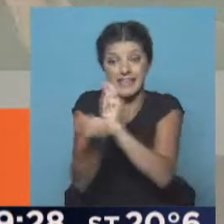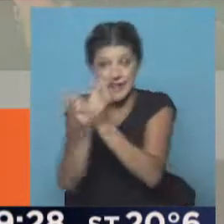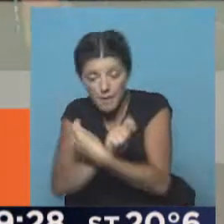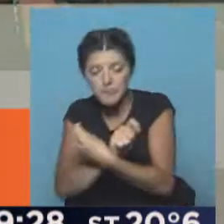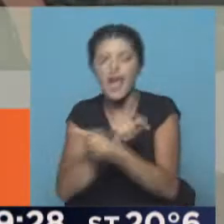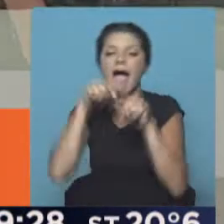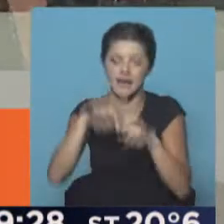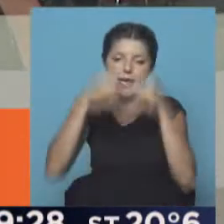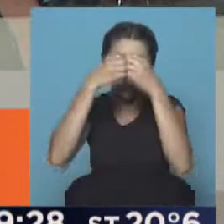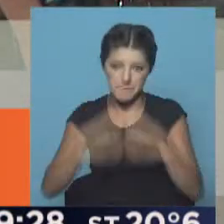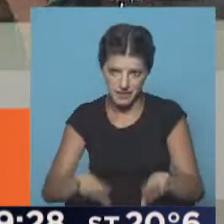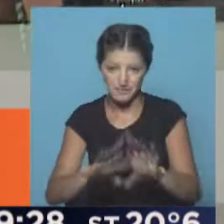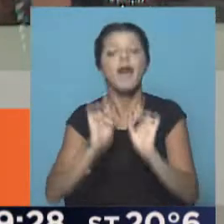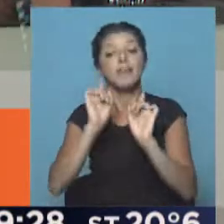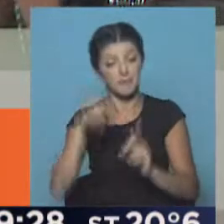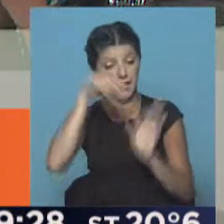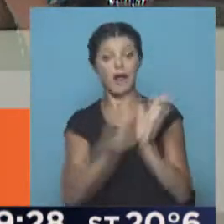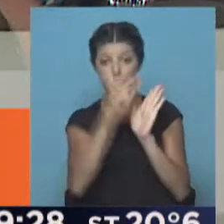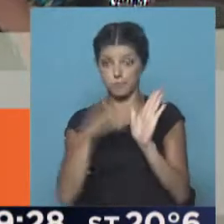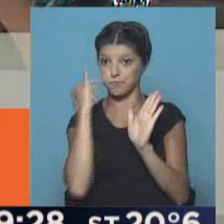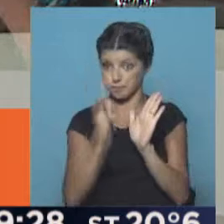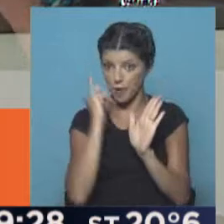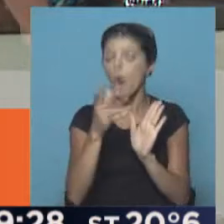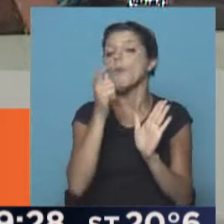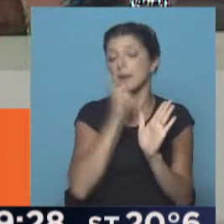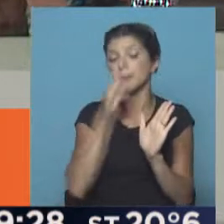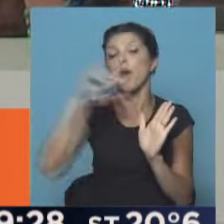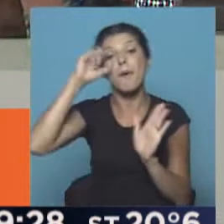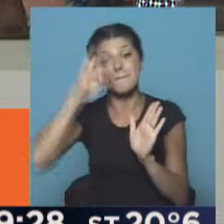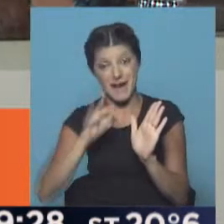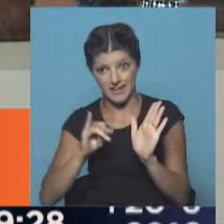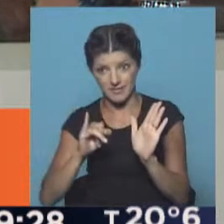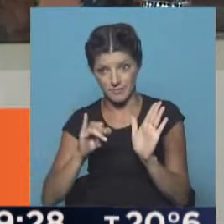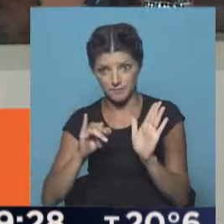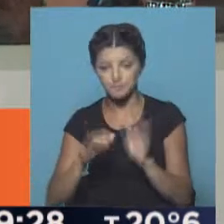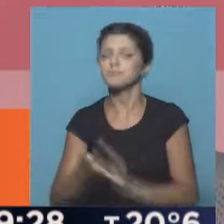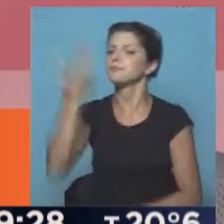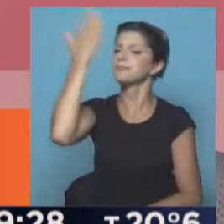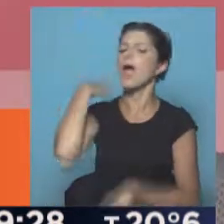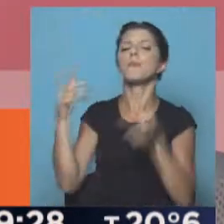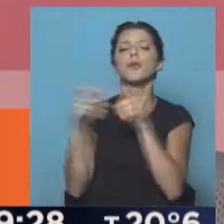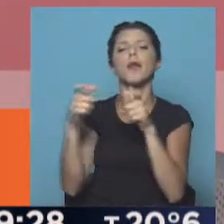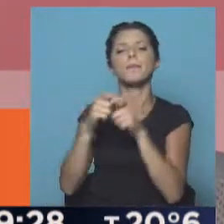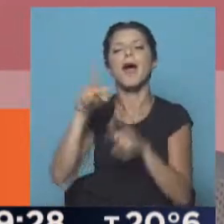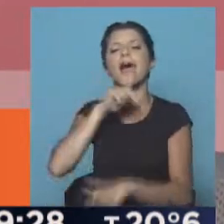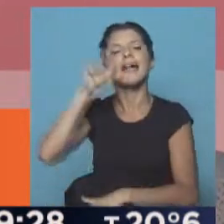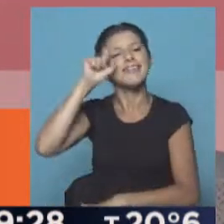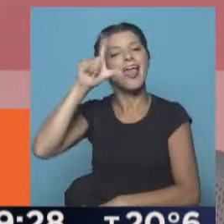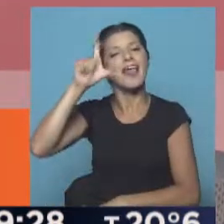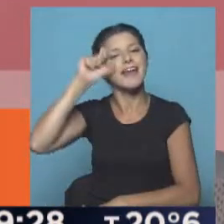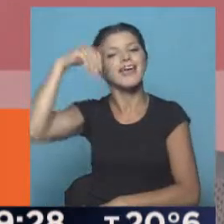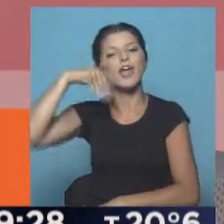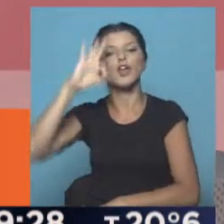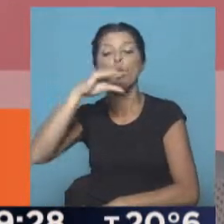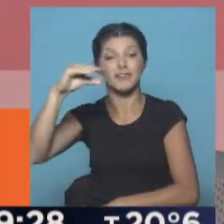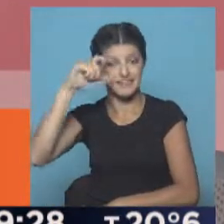de cosas también las ilustramos en el libro con el caso de Lázaro Báez, cuando Telenoche recién muestra y difunde un video